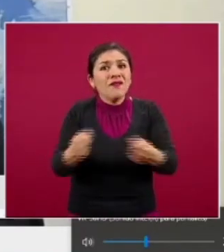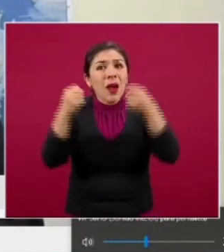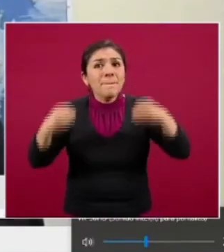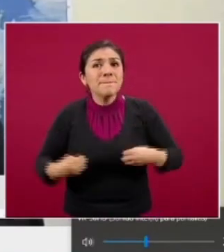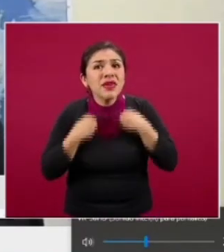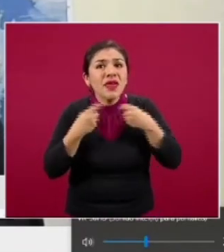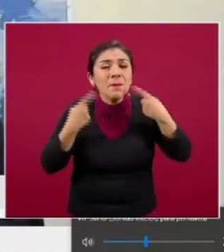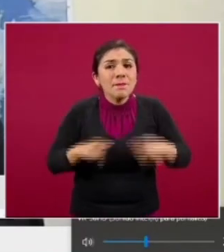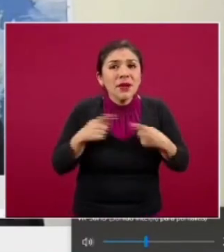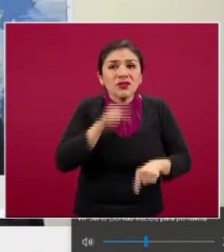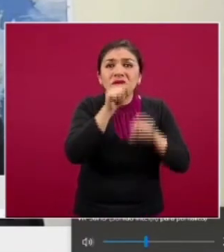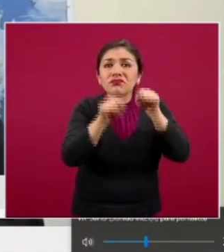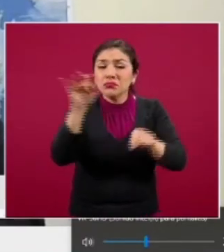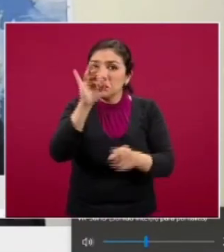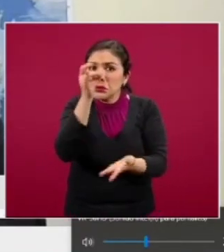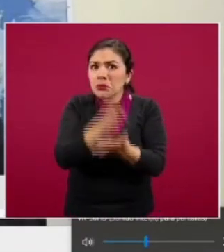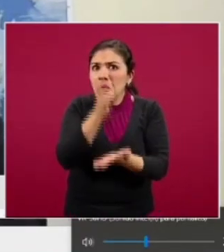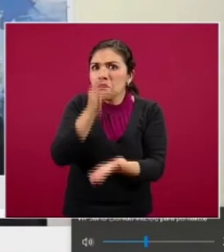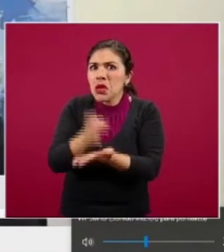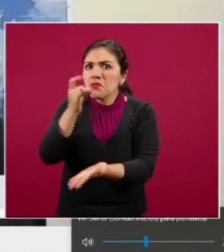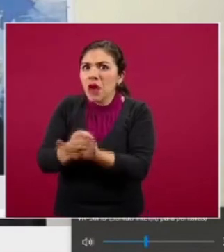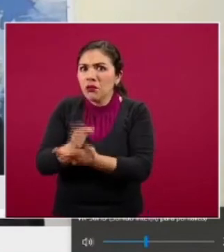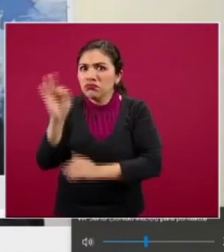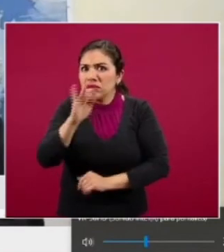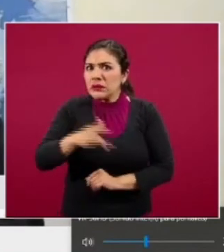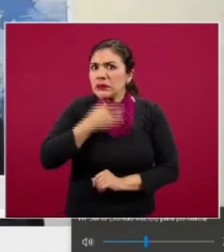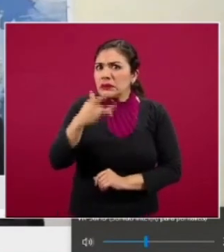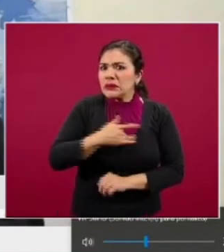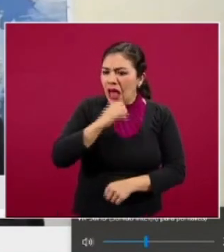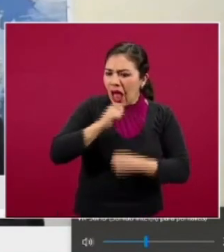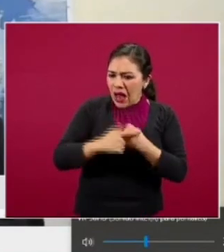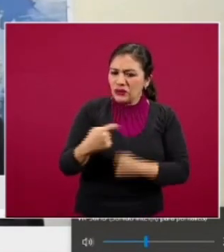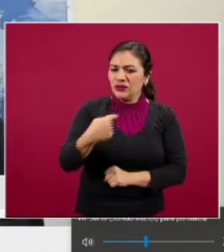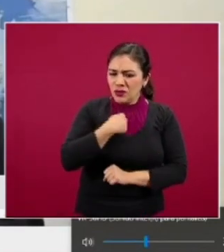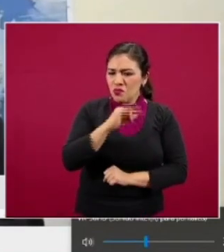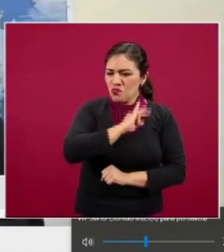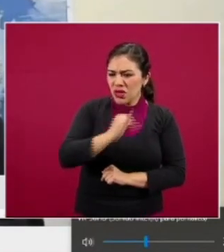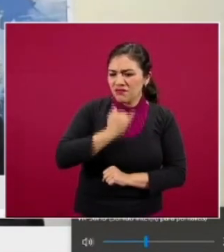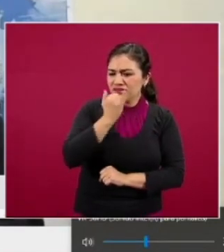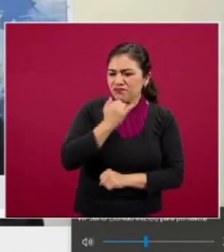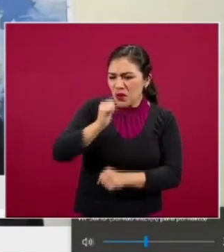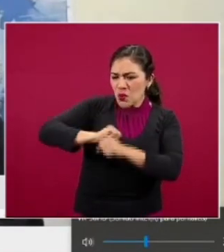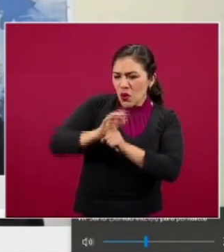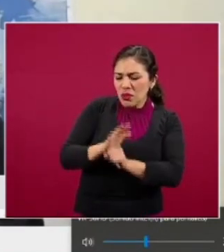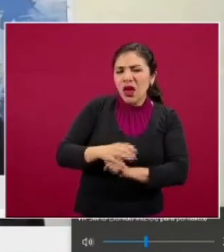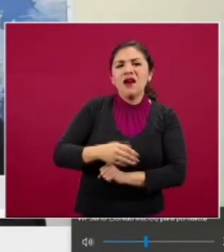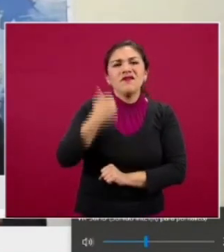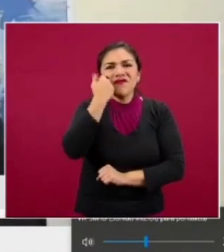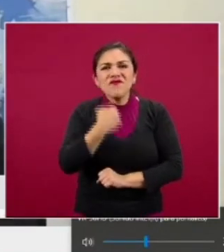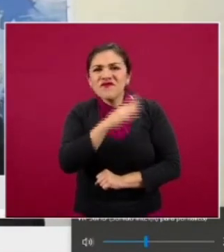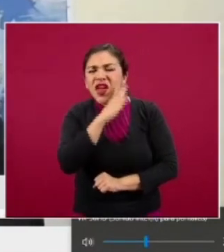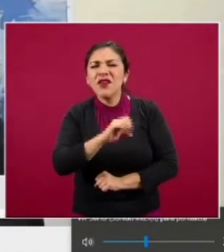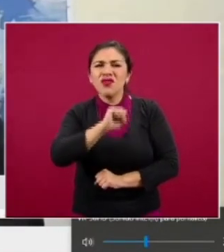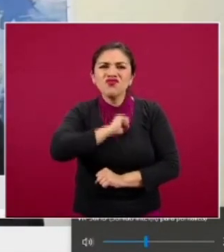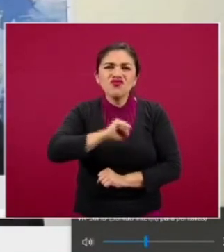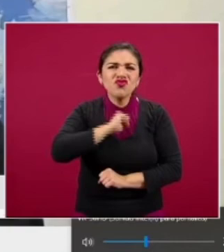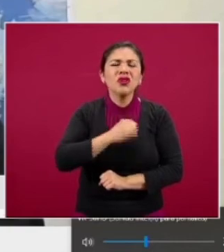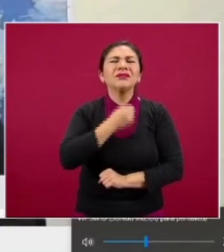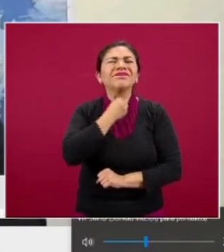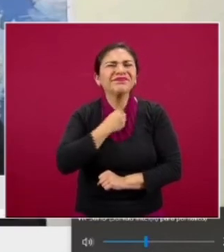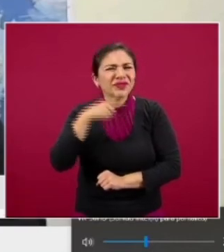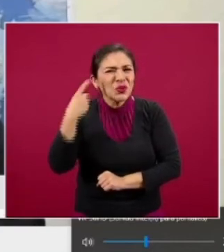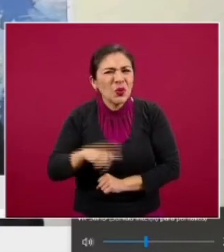las personas identifiquen si tienen los síntomas de COVID, fiebre, tos, dolor de garganta, dolor de cabeza y algunos